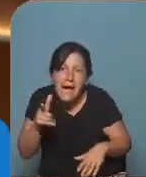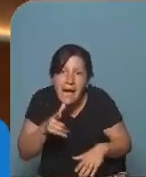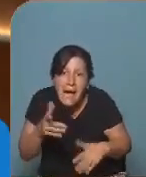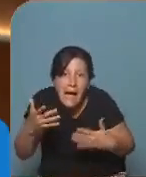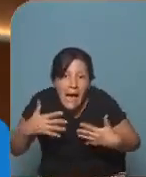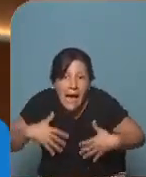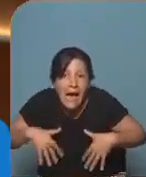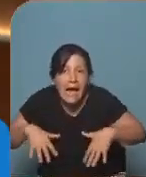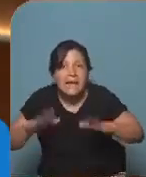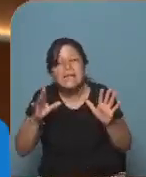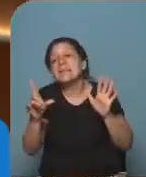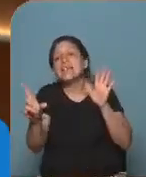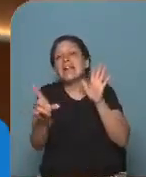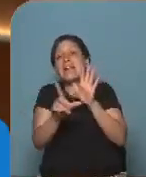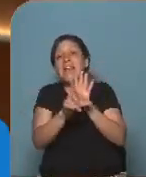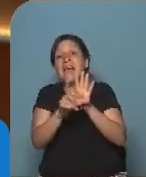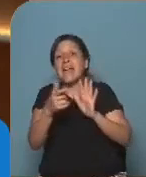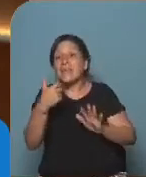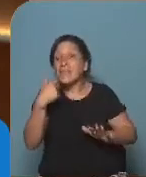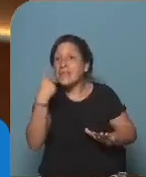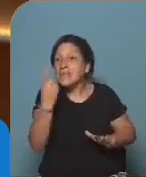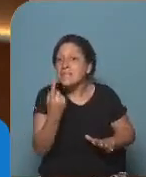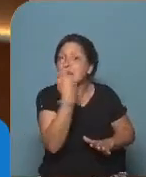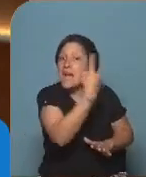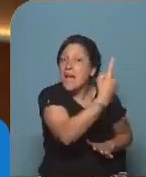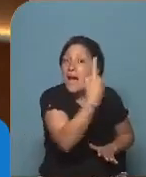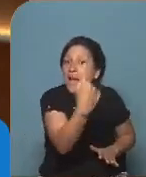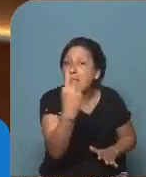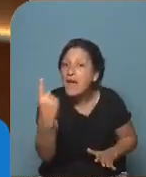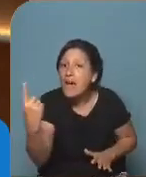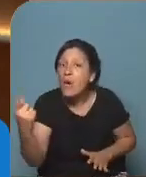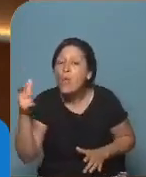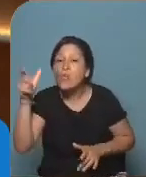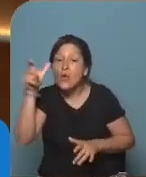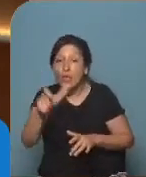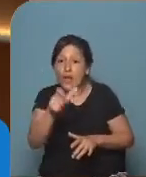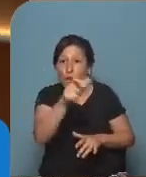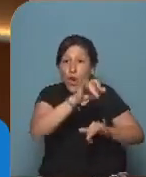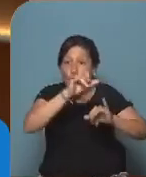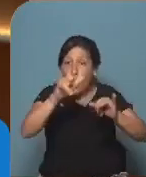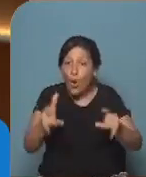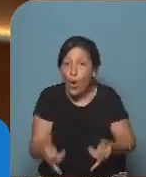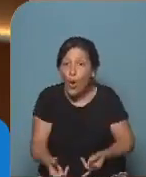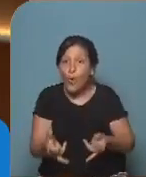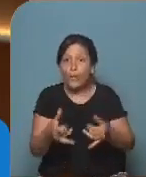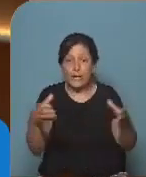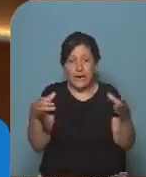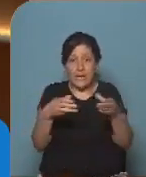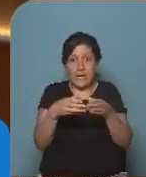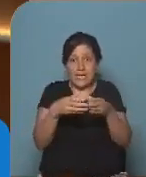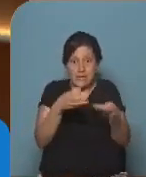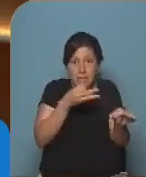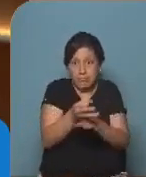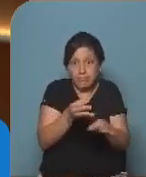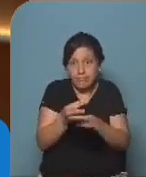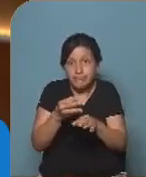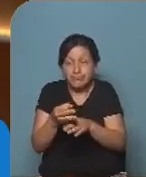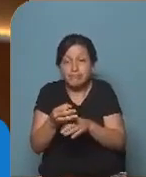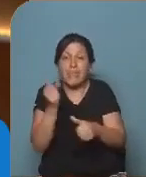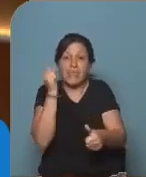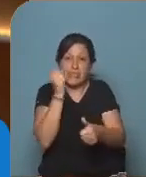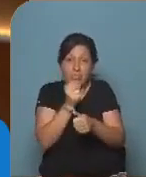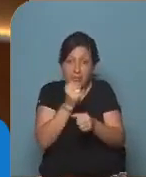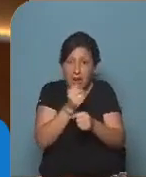ley contempla que cada joven sea atendido por un equipo socioeducativo, que tiene que haber un trabajador social de